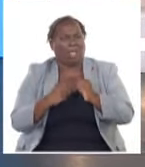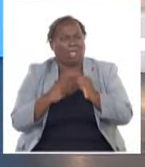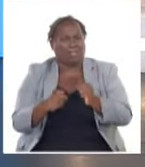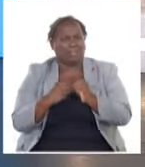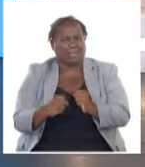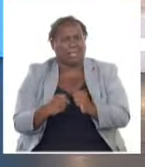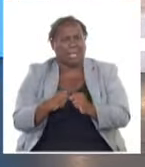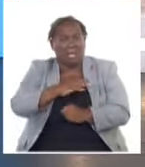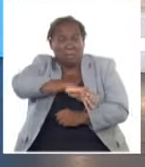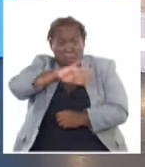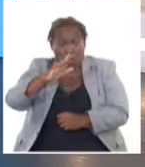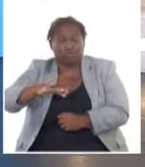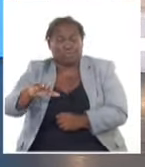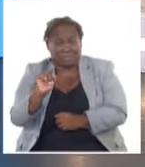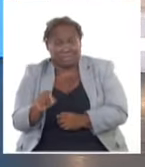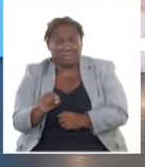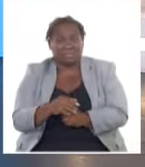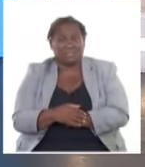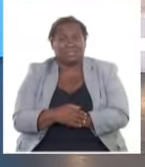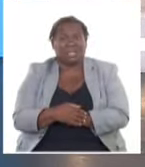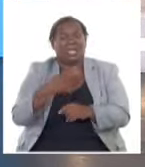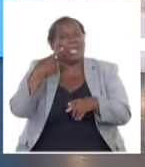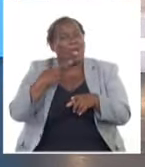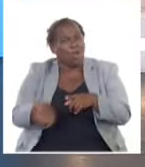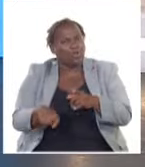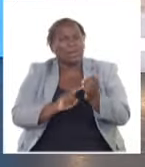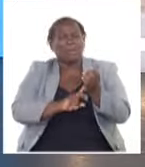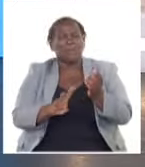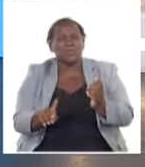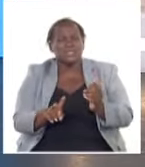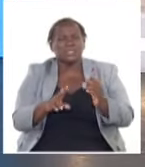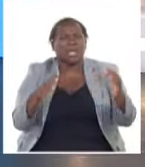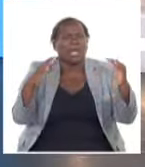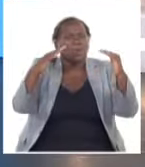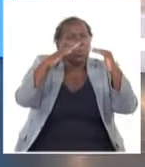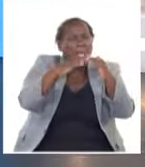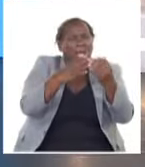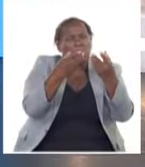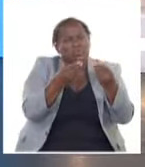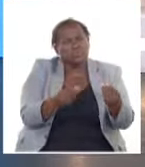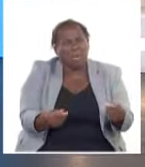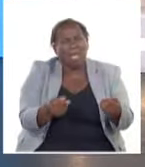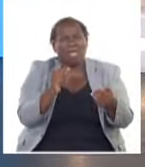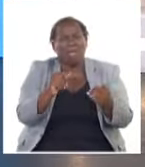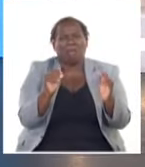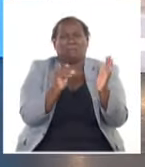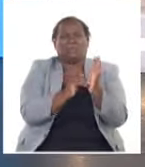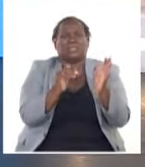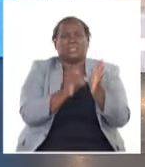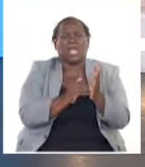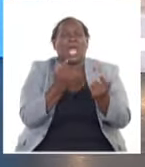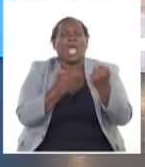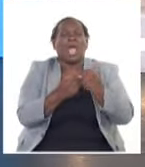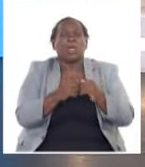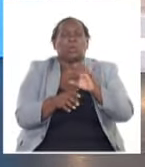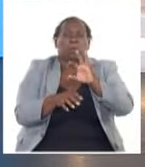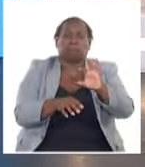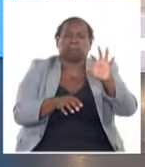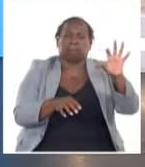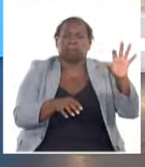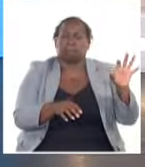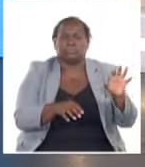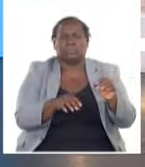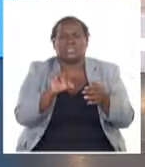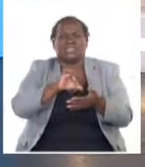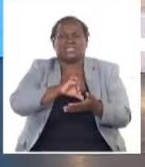montañosas. Mientras que en el resto del país estará parcialmente nublado, se nublará durante la tarde en algunas localidades del interior y sur de la región central,